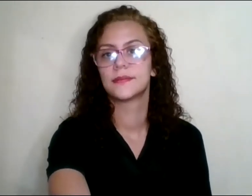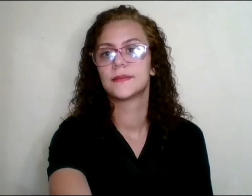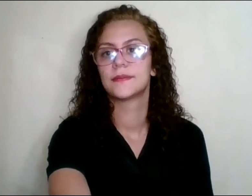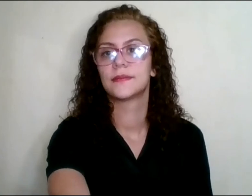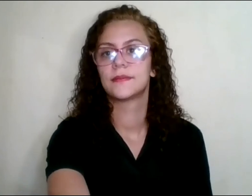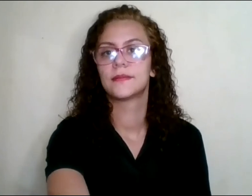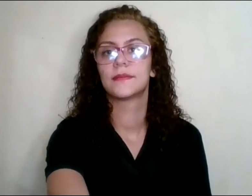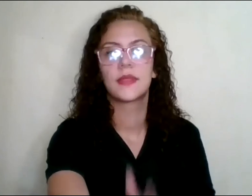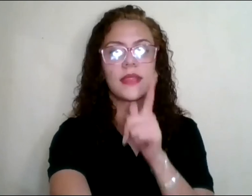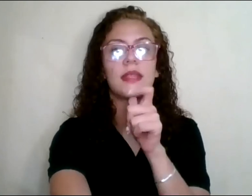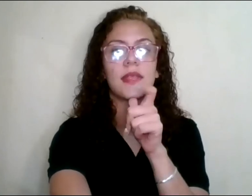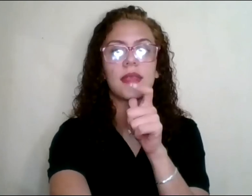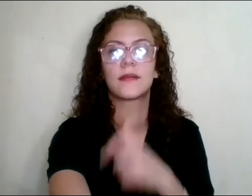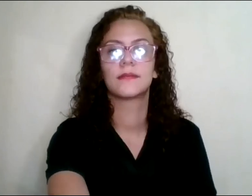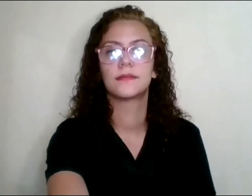¿Quién es?